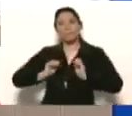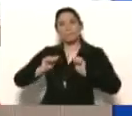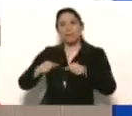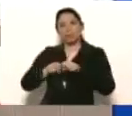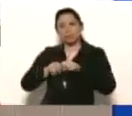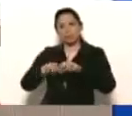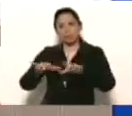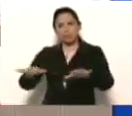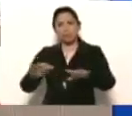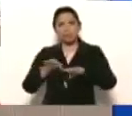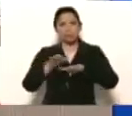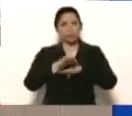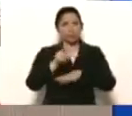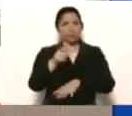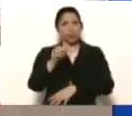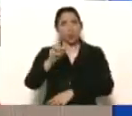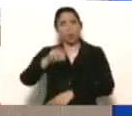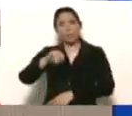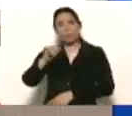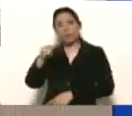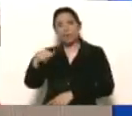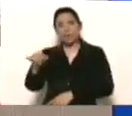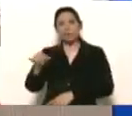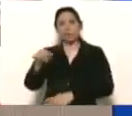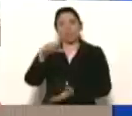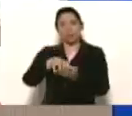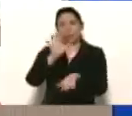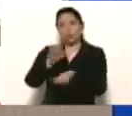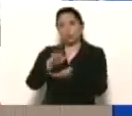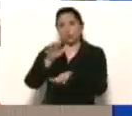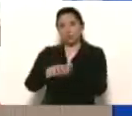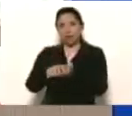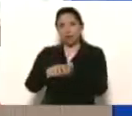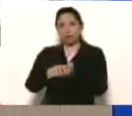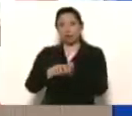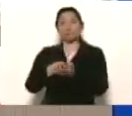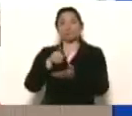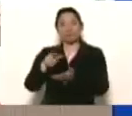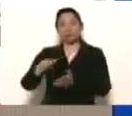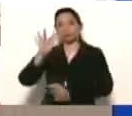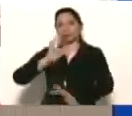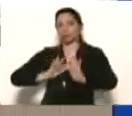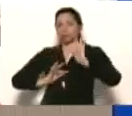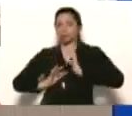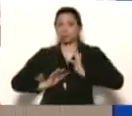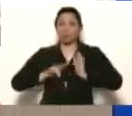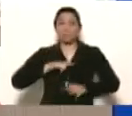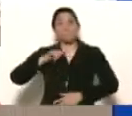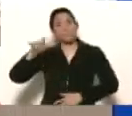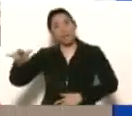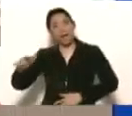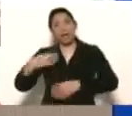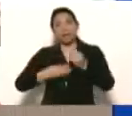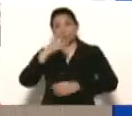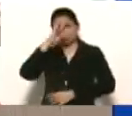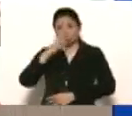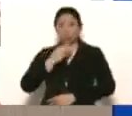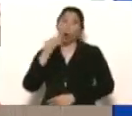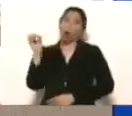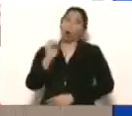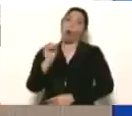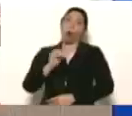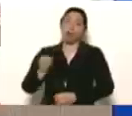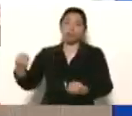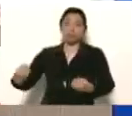foco del municipio gómez en el estado nueva esparta y es probable que o se infectó en el viaje que realizó la república dominicana o